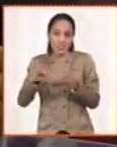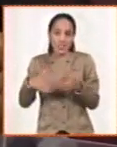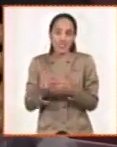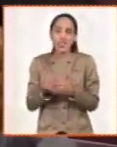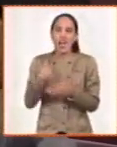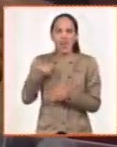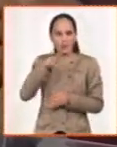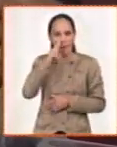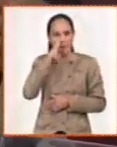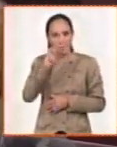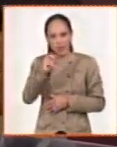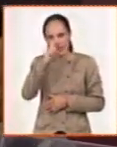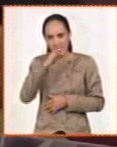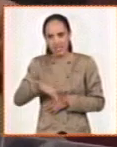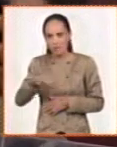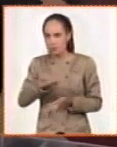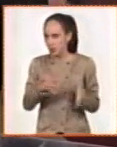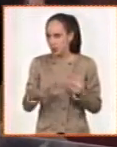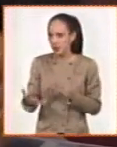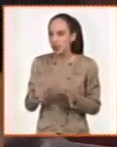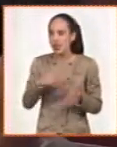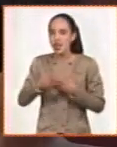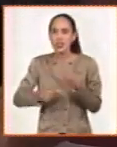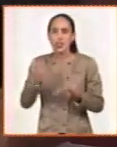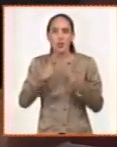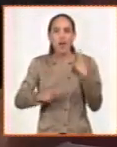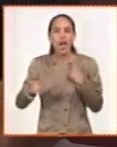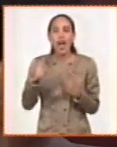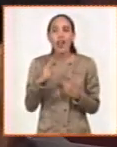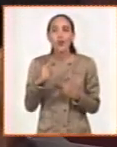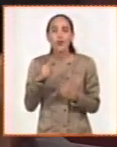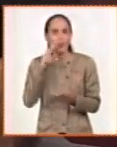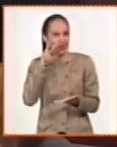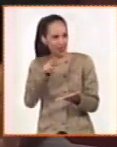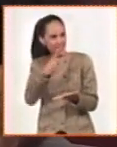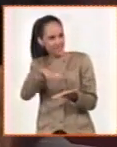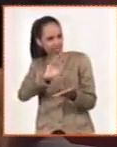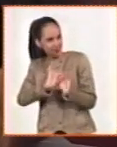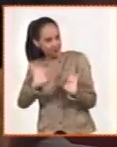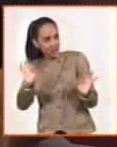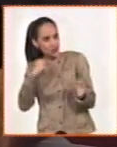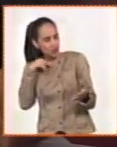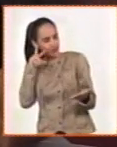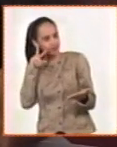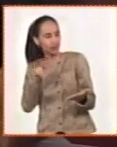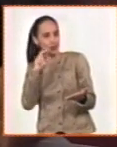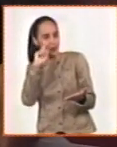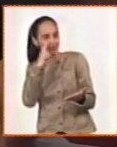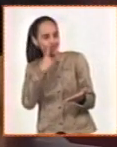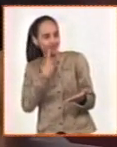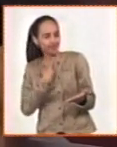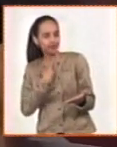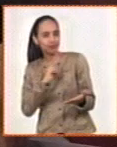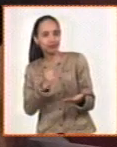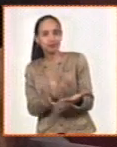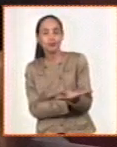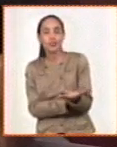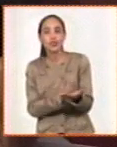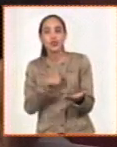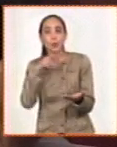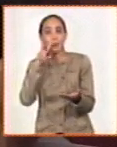niños aproximadamente danzando, una cosa muy bien bailada. Y yo me eché a llorar, ¿por qué negarlo? Y entonces miré a la